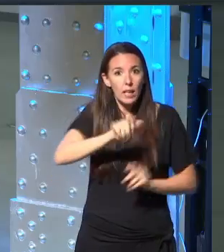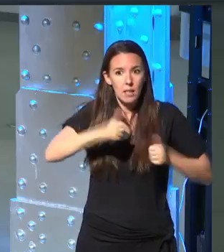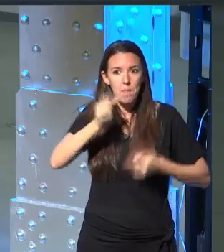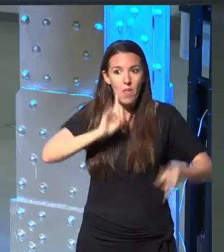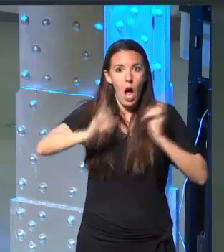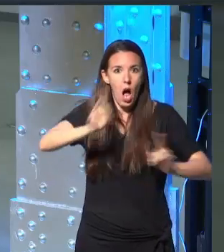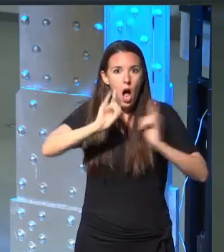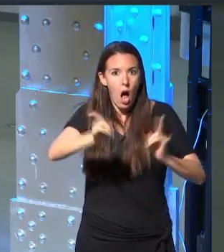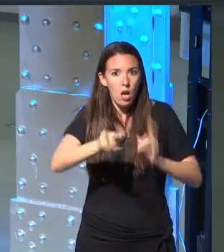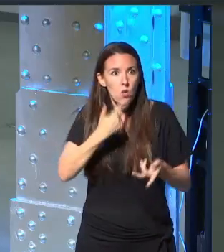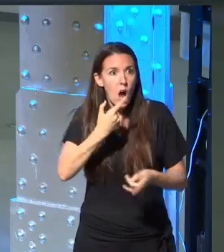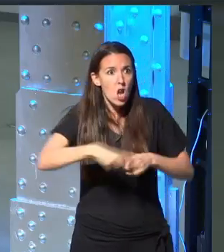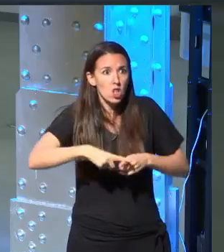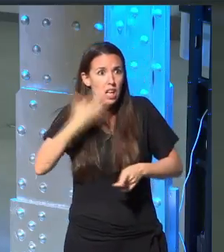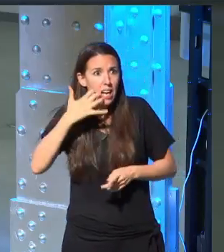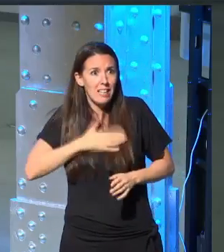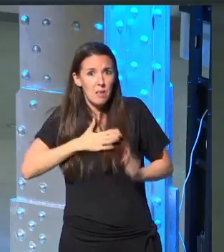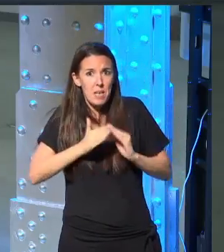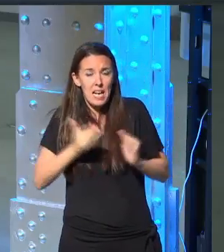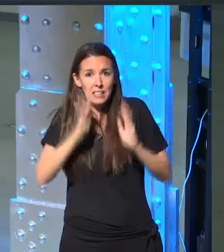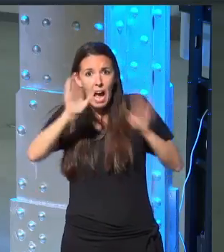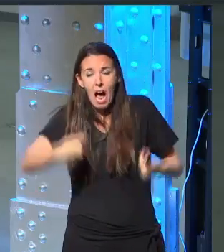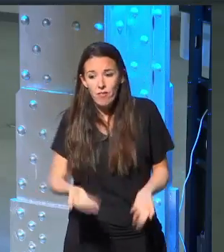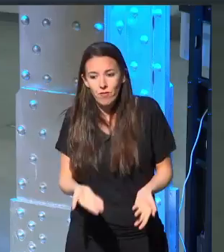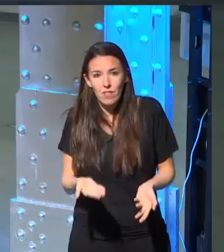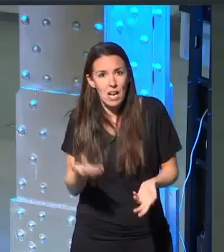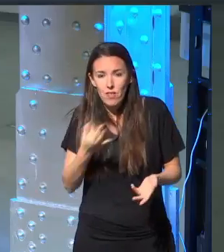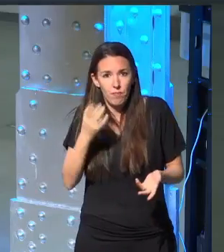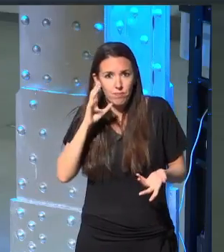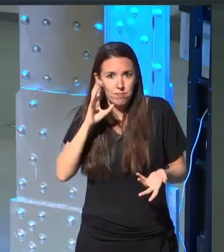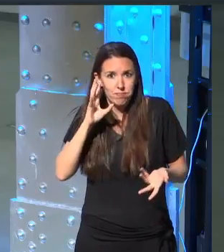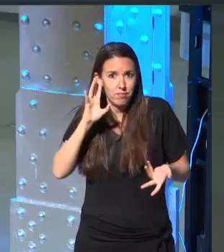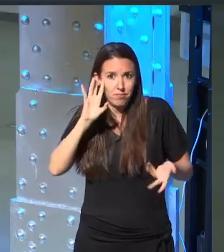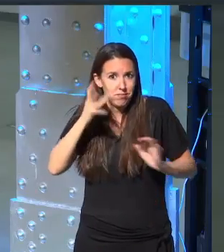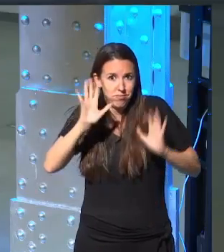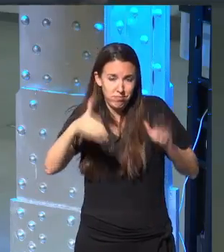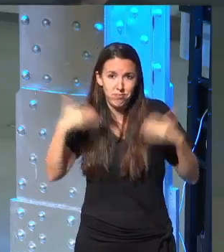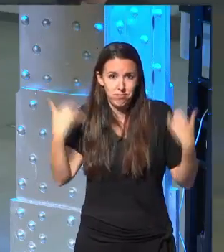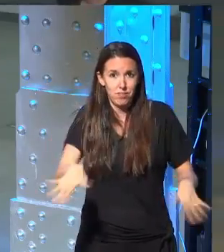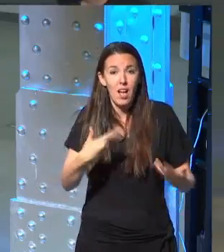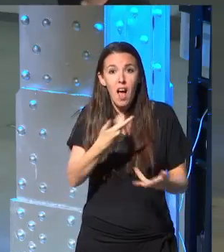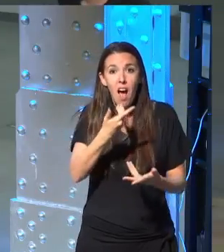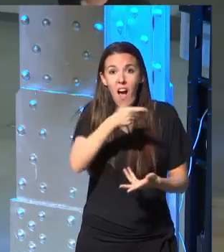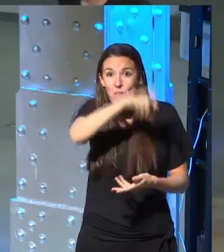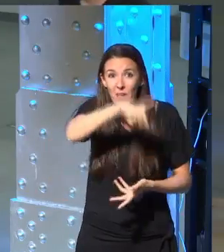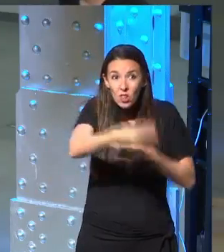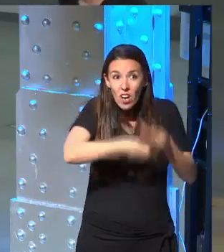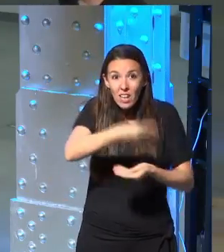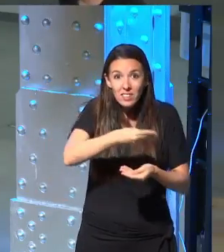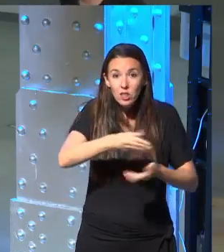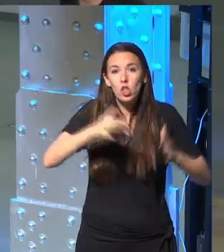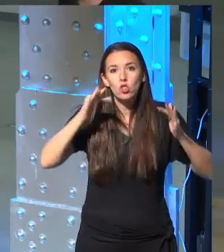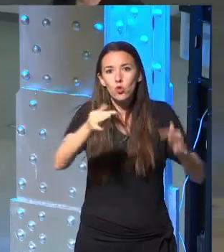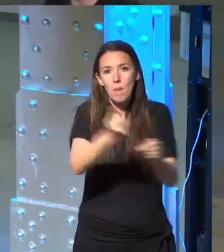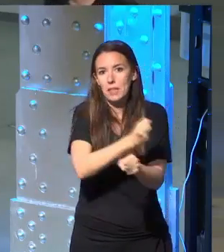llamar. Como me están pasando cosas extrañas en casa, ¿no? Entonces se tuvo que generar una psicosis bastante fina. Los que lo hicieron no han vuelto a trabajar en